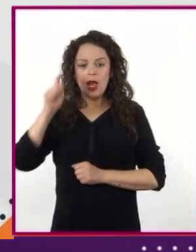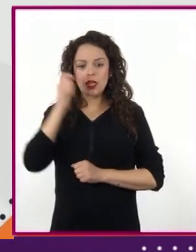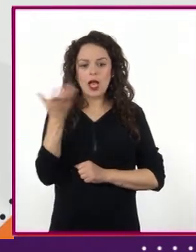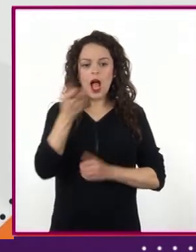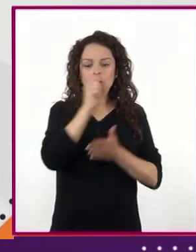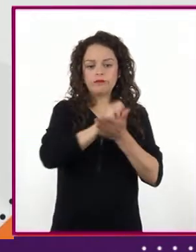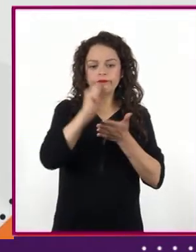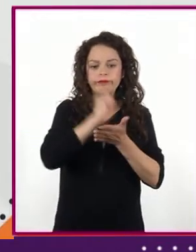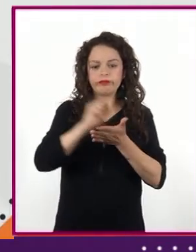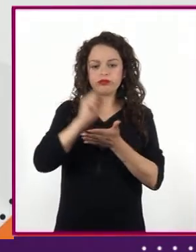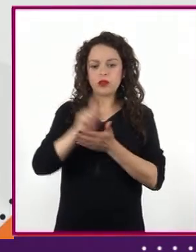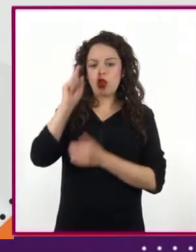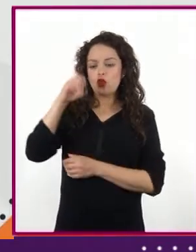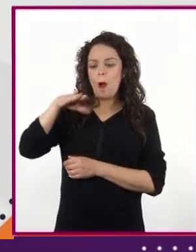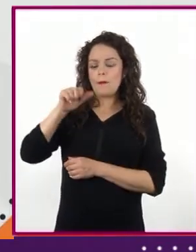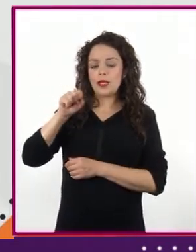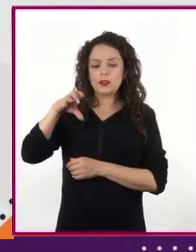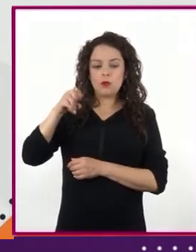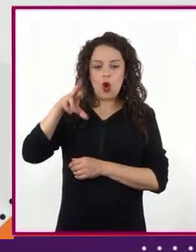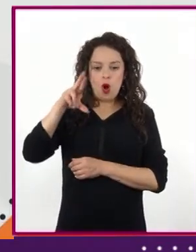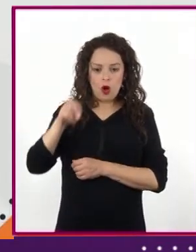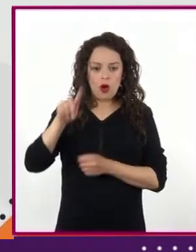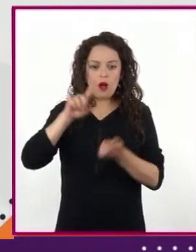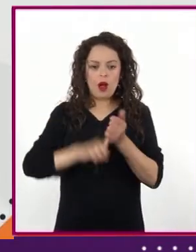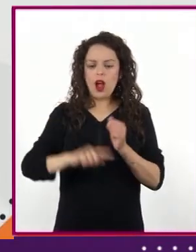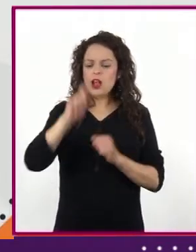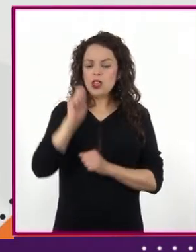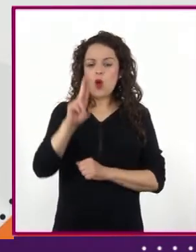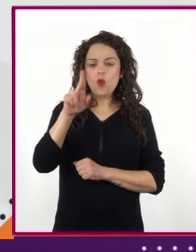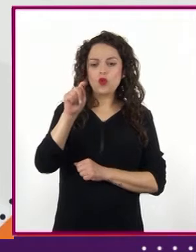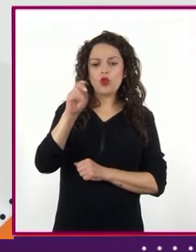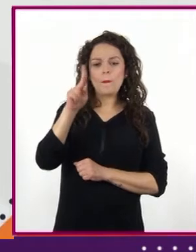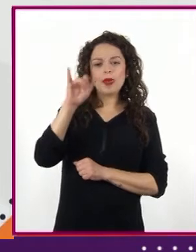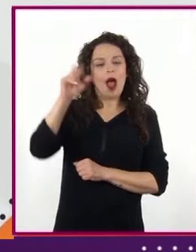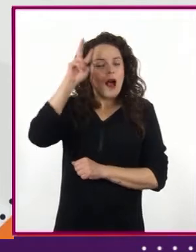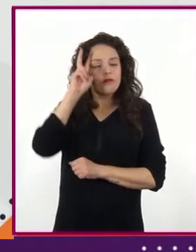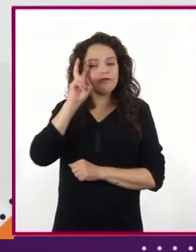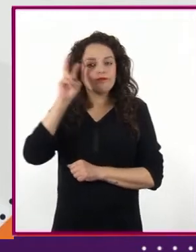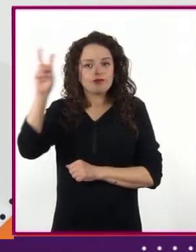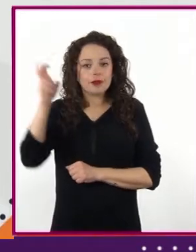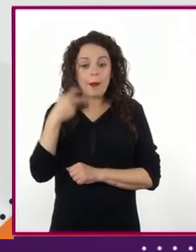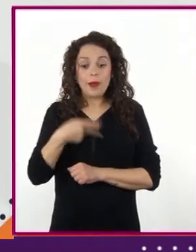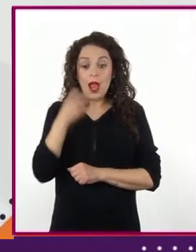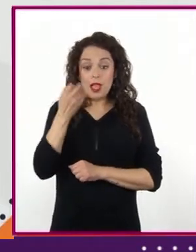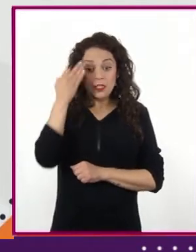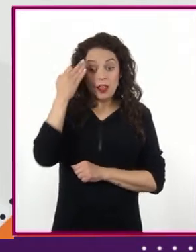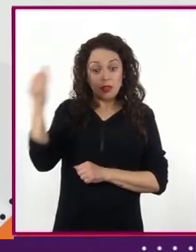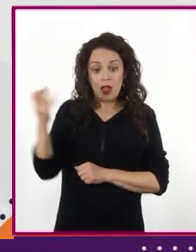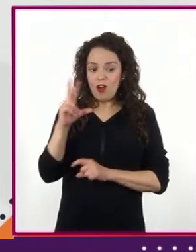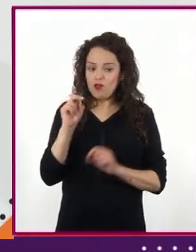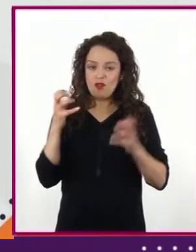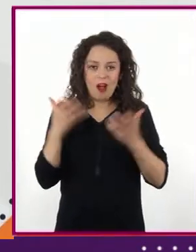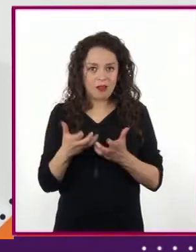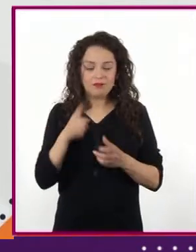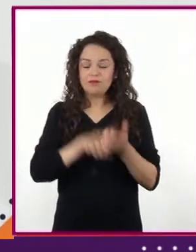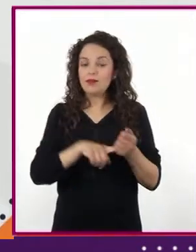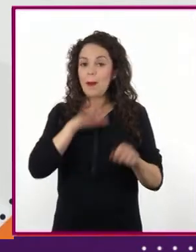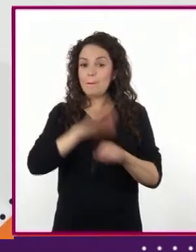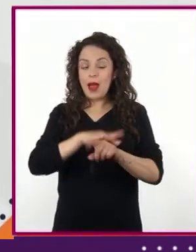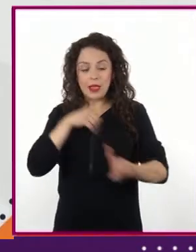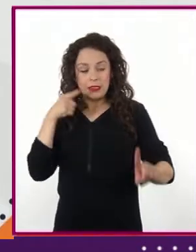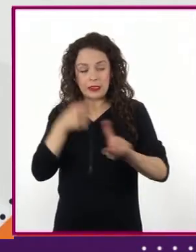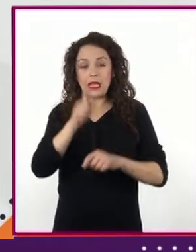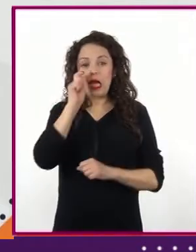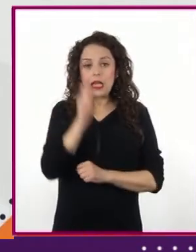Instauró en sus comunidades indígenas formas democráticas que no se practicaban en la época. En ellas se hacía énfasis en